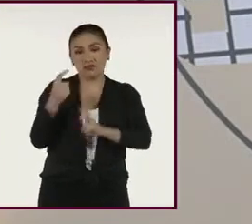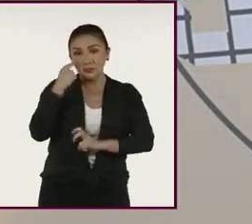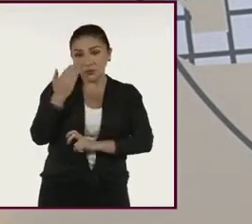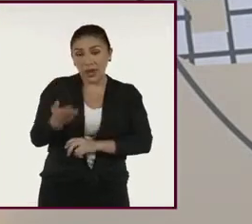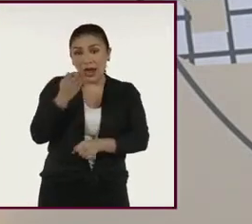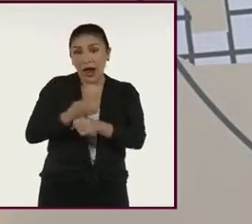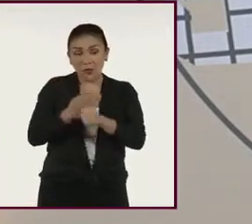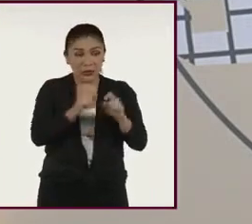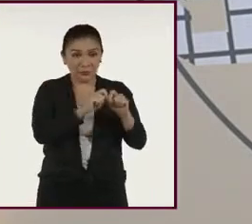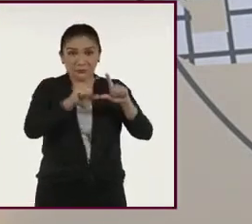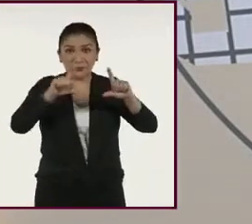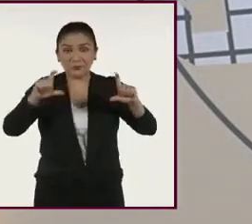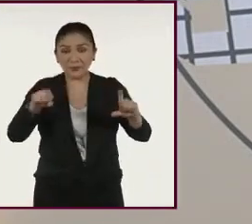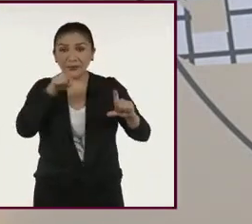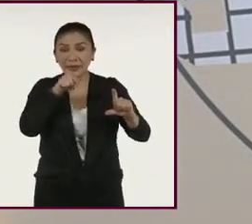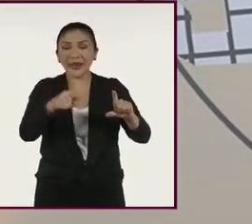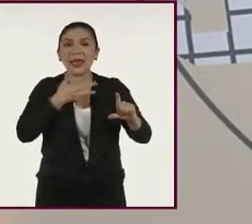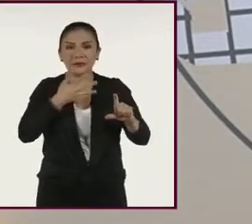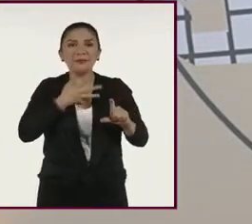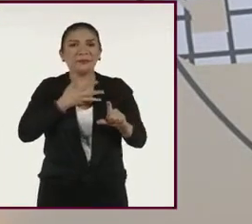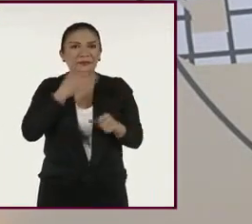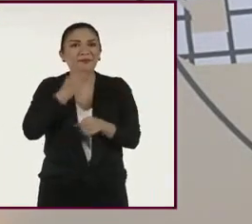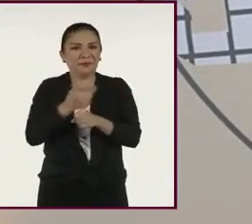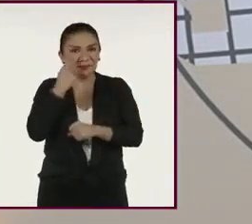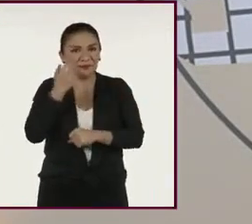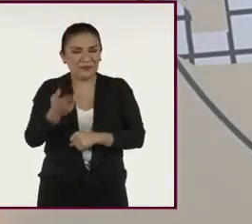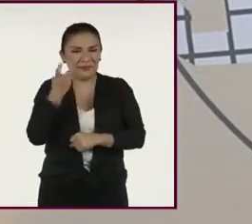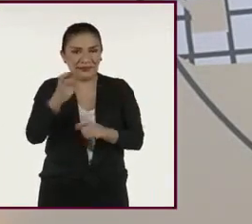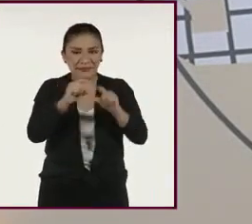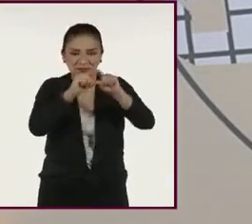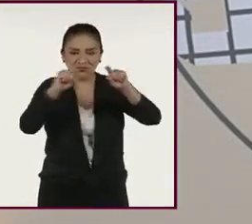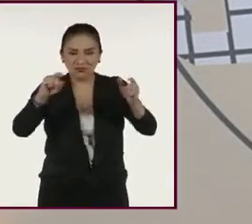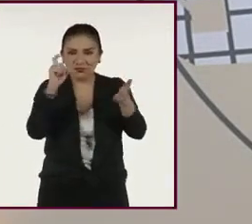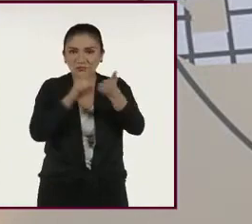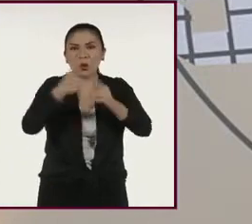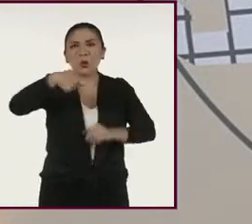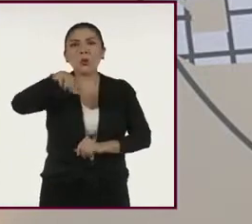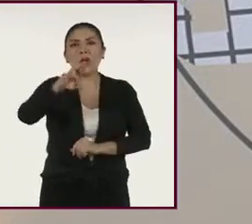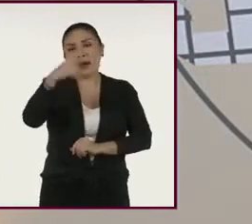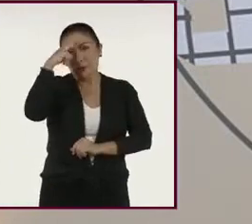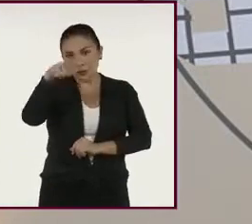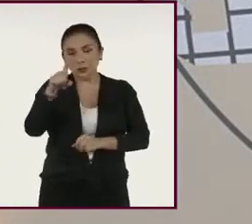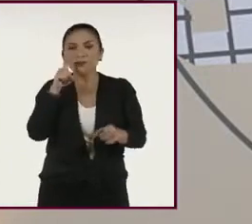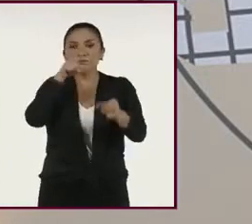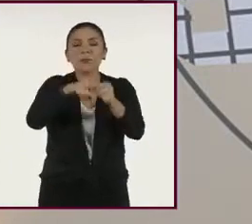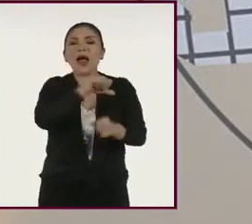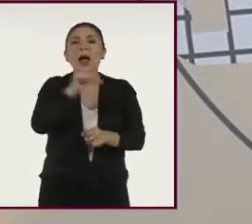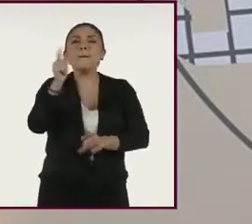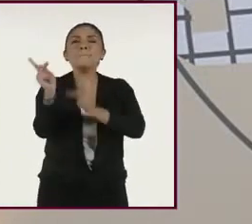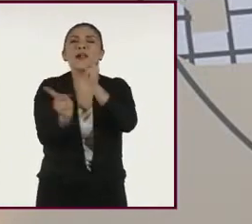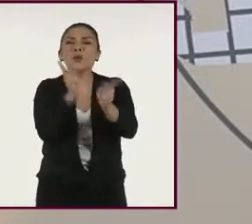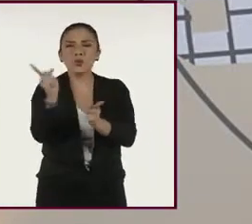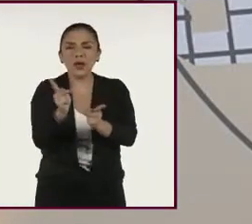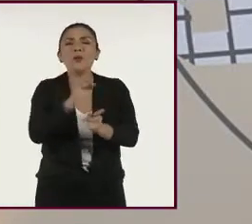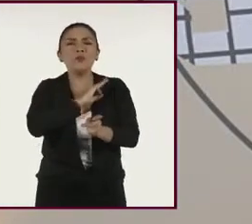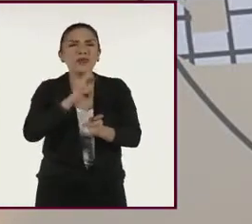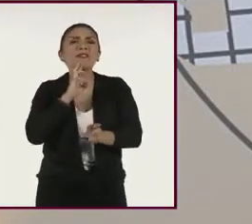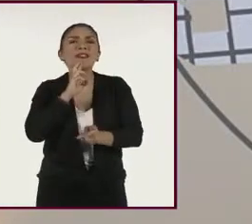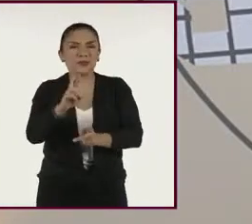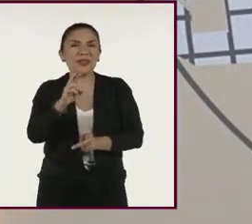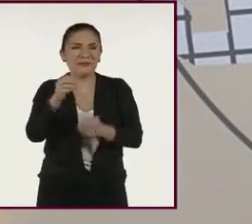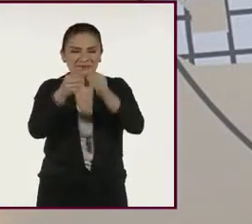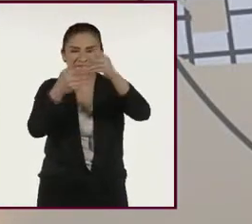comentarios y en la pantalla va a aparecer, ya está ahí el enlace y el código QR para ingresar al cuestionario y responder